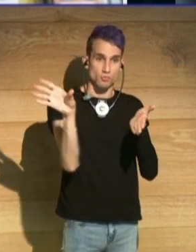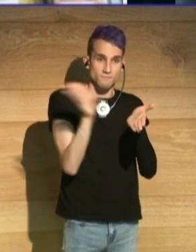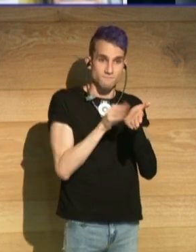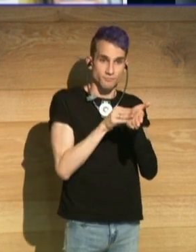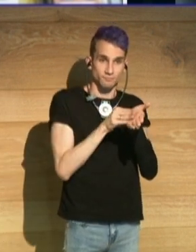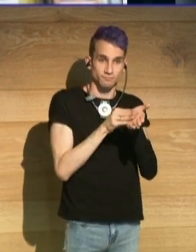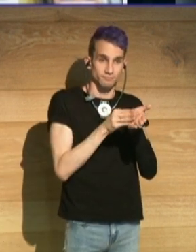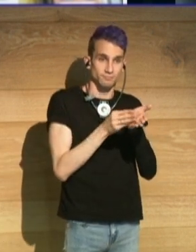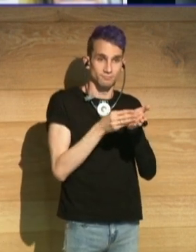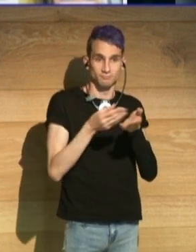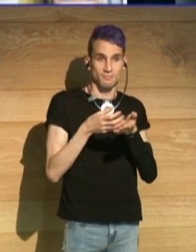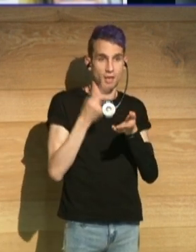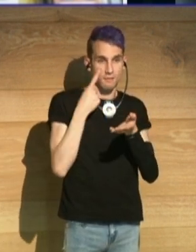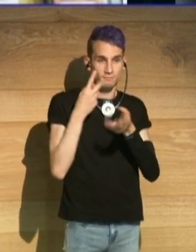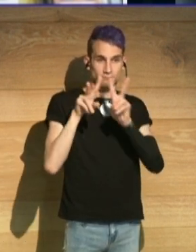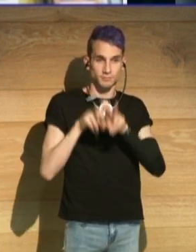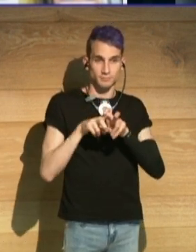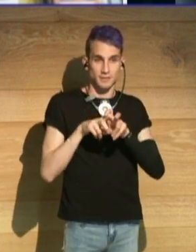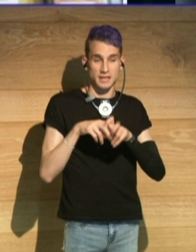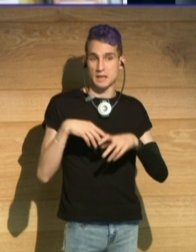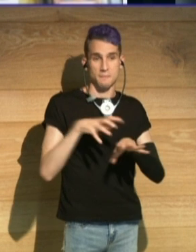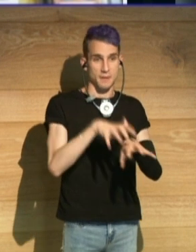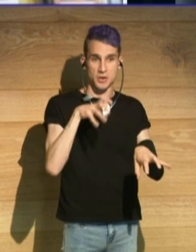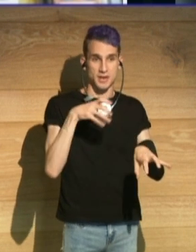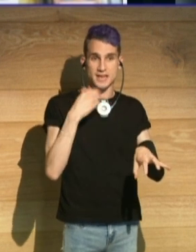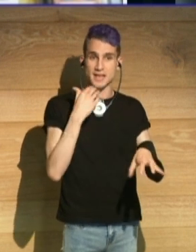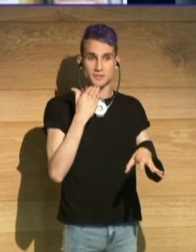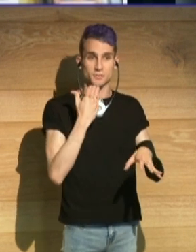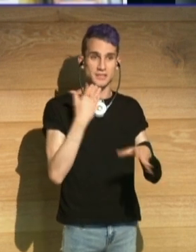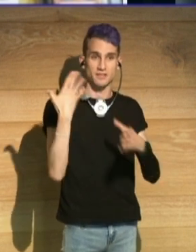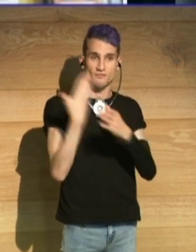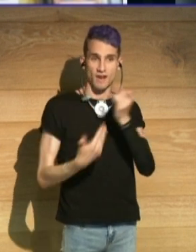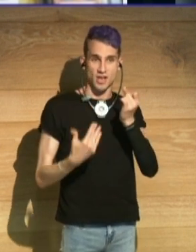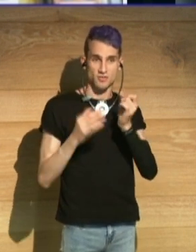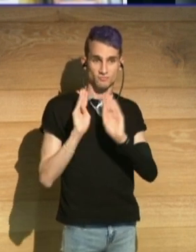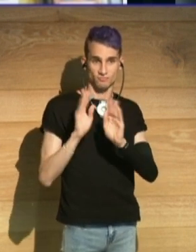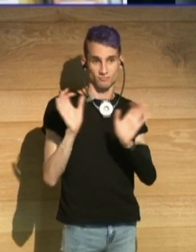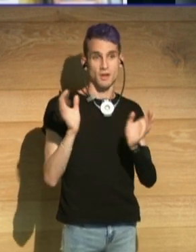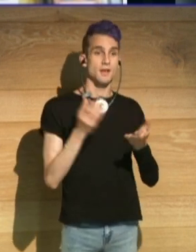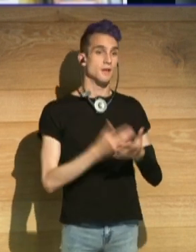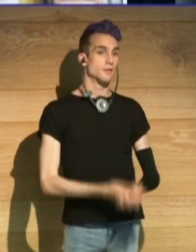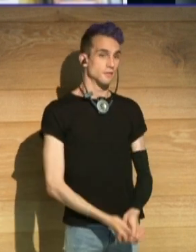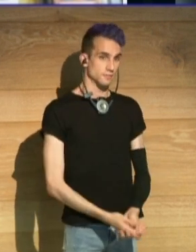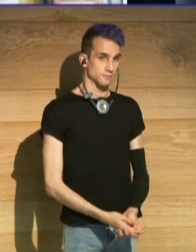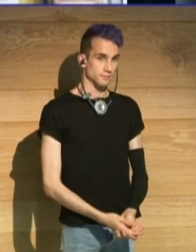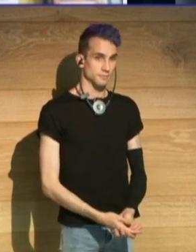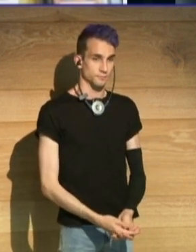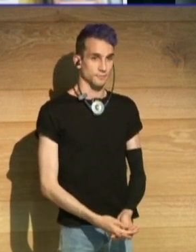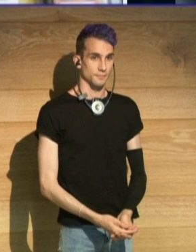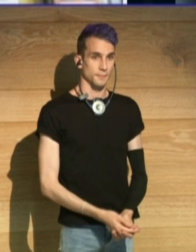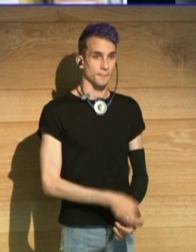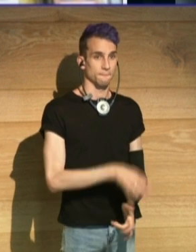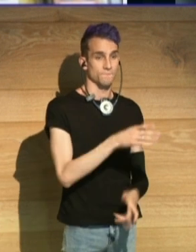son fruto de una gran equivocación, de una inmensa equivocación. Los estadistas liberales que se iludían de poder utilizar